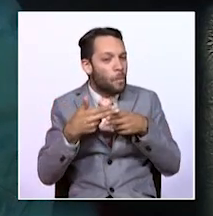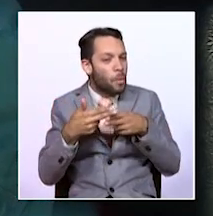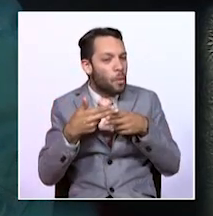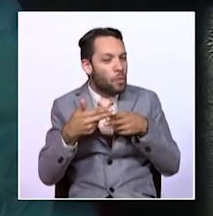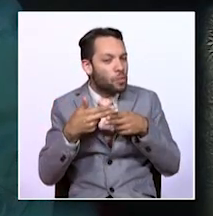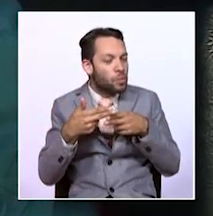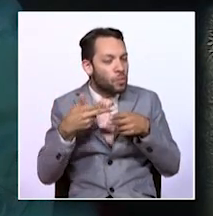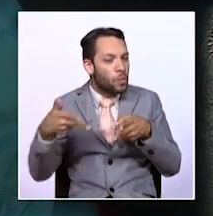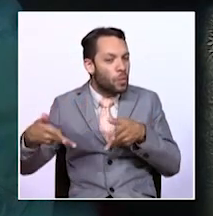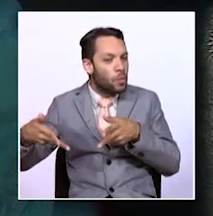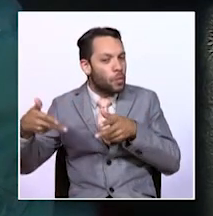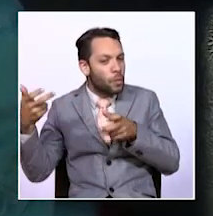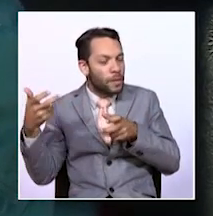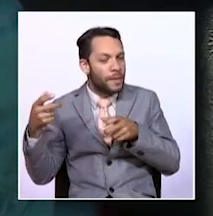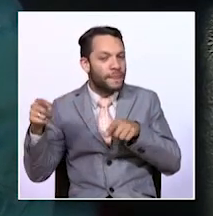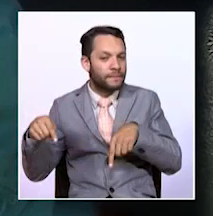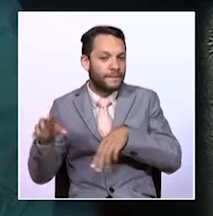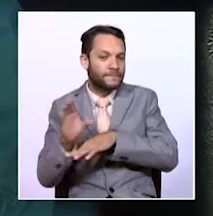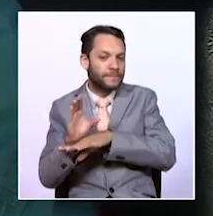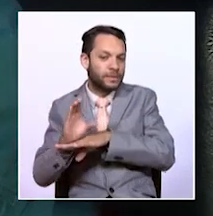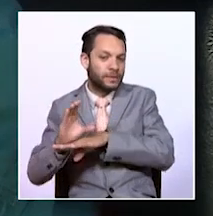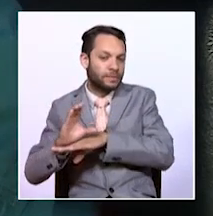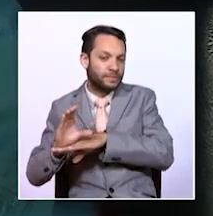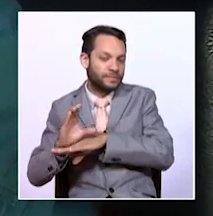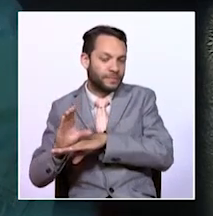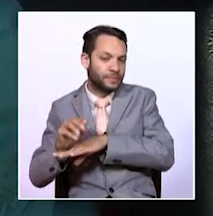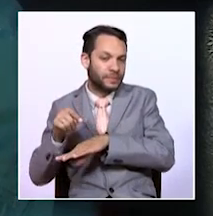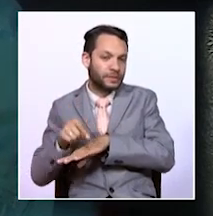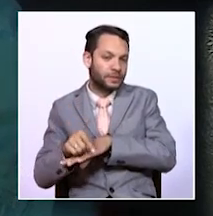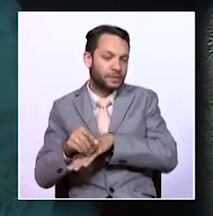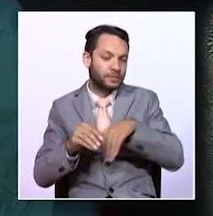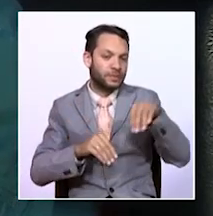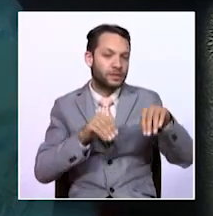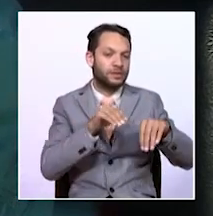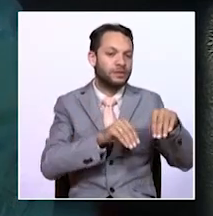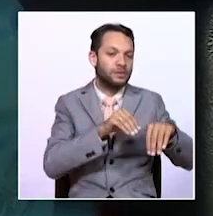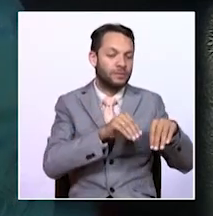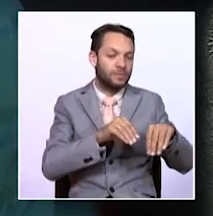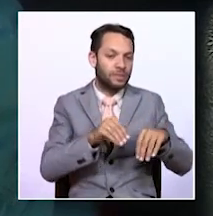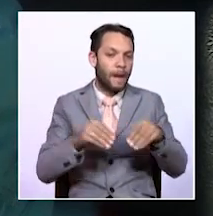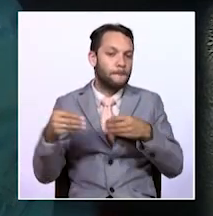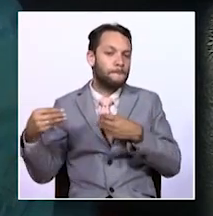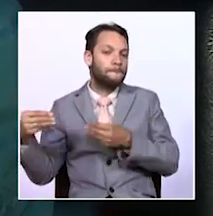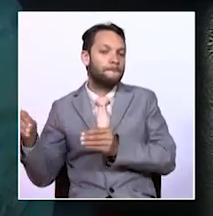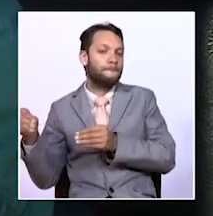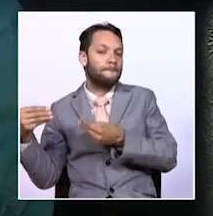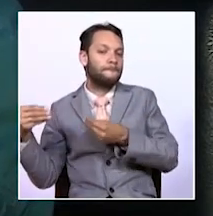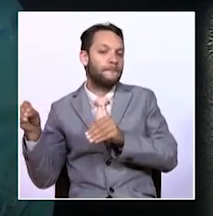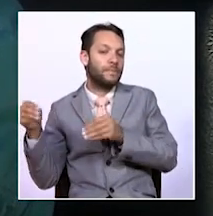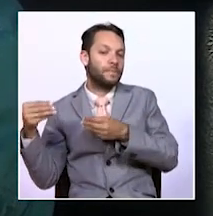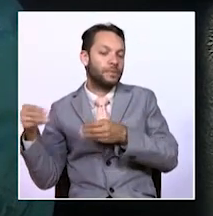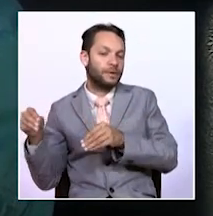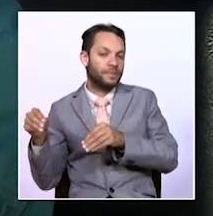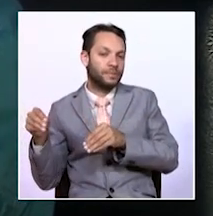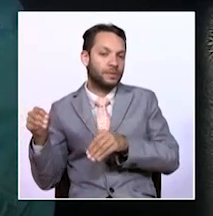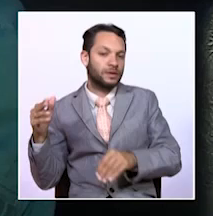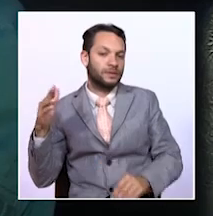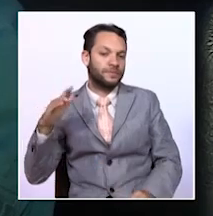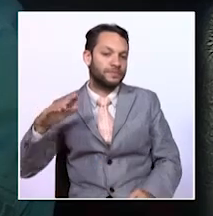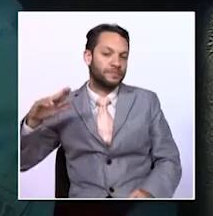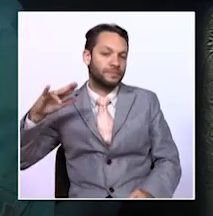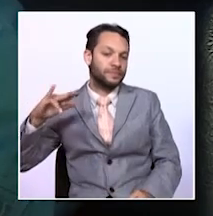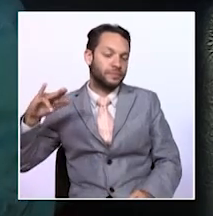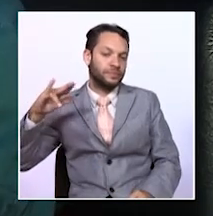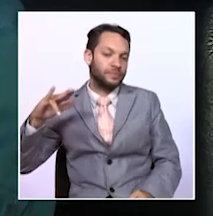comenzamos con una máquina de reproducción en un material plástico, de reproducción en tercera dimensión,